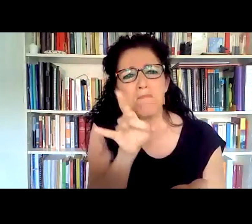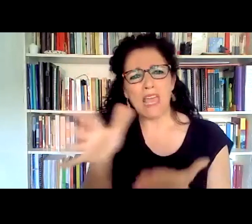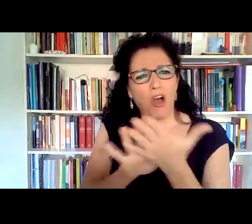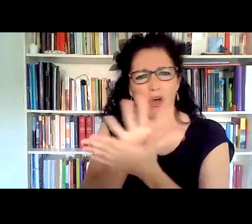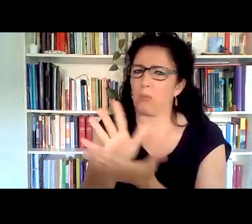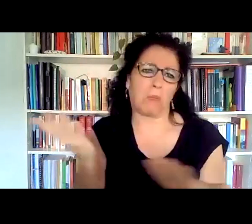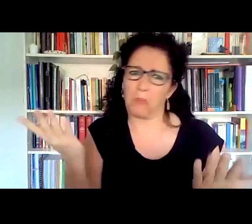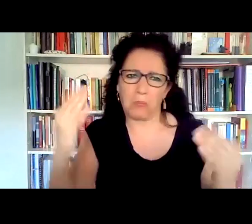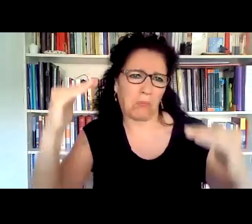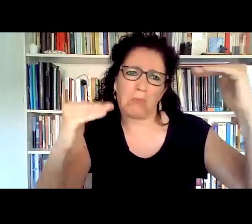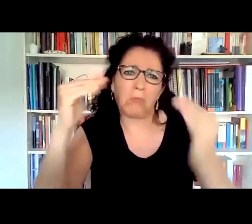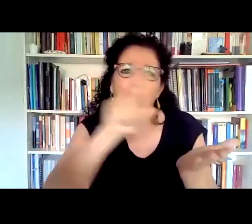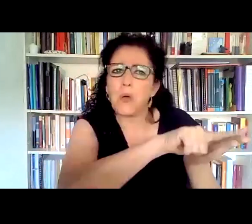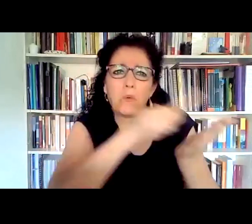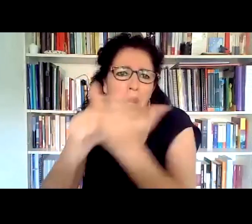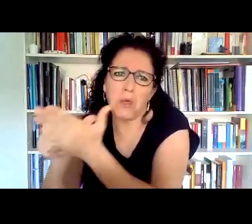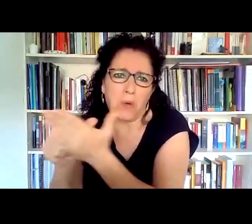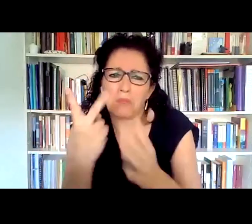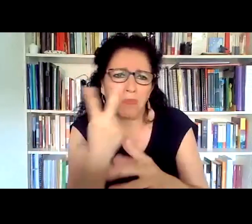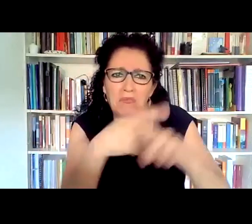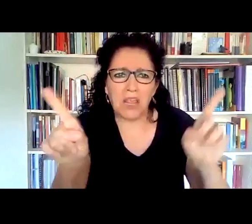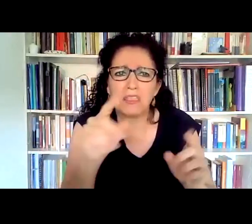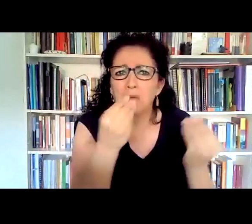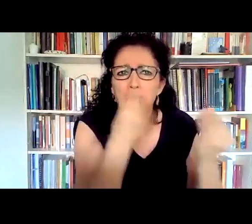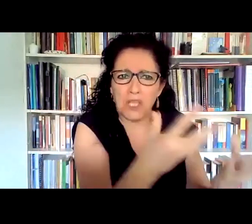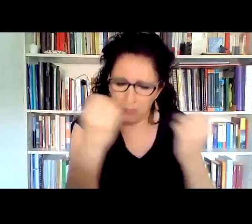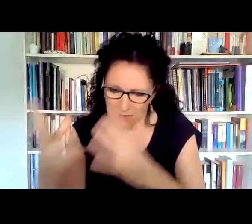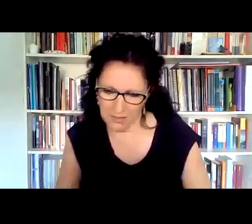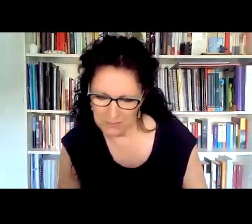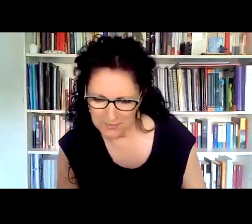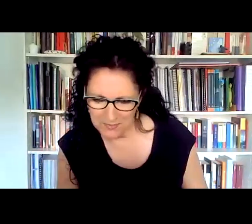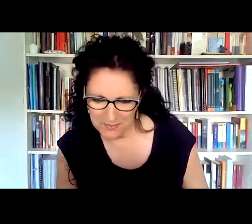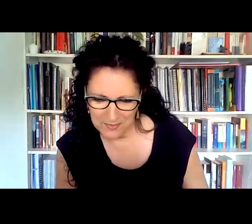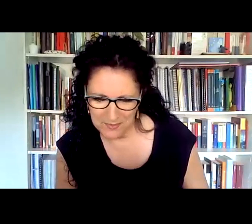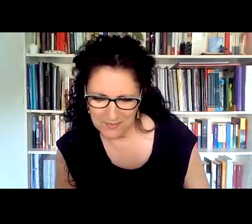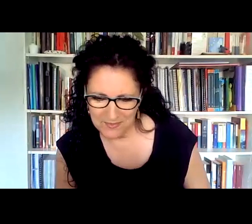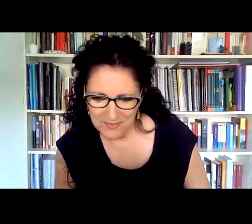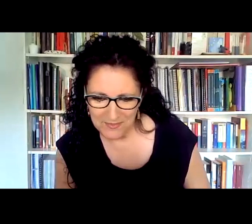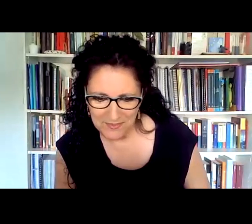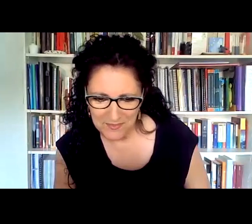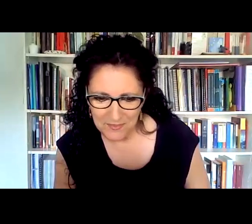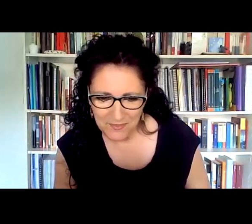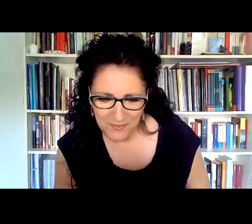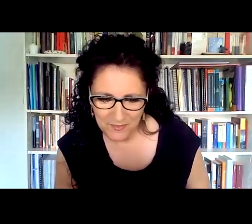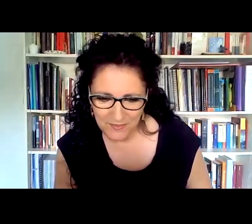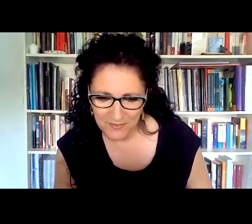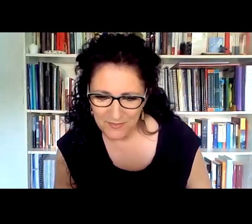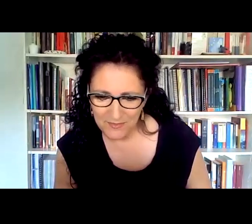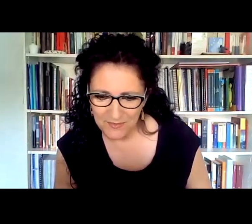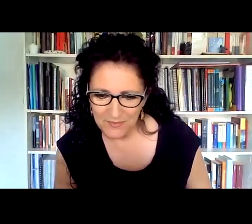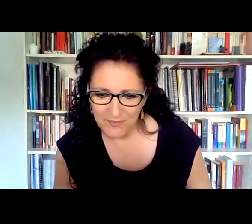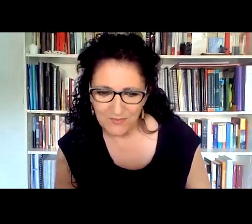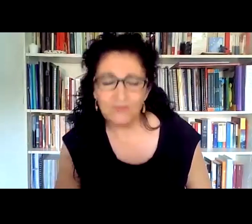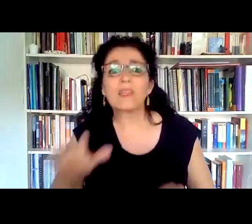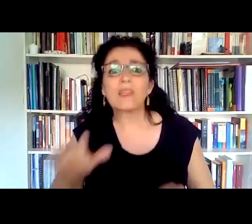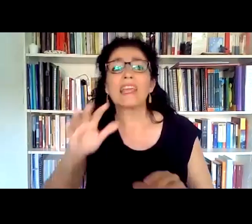más del 80% considera que la lengua oral no es mejor que la lengua de signos, cada uno tiene su espacio.